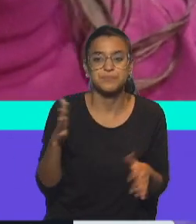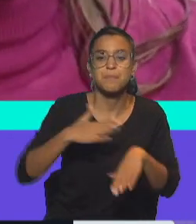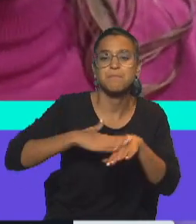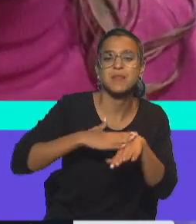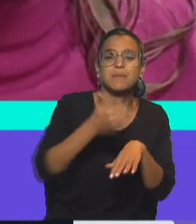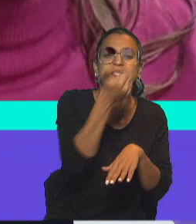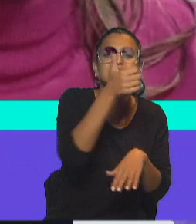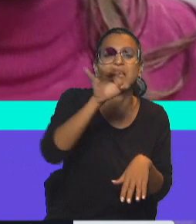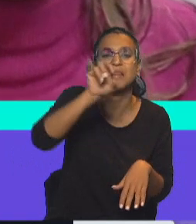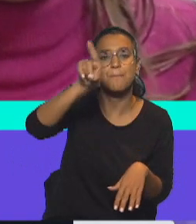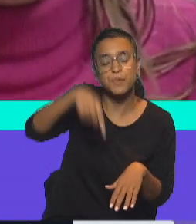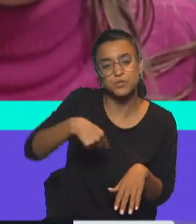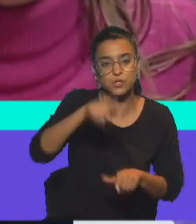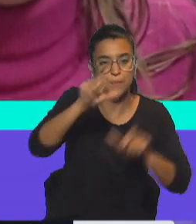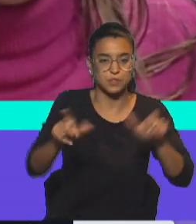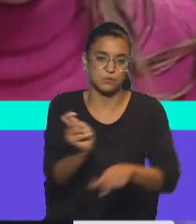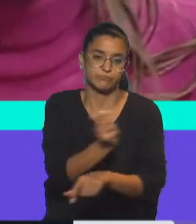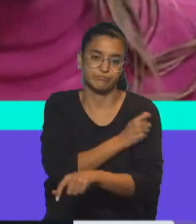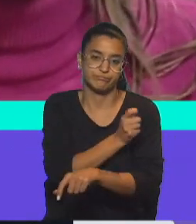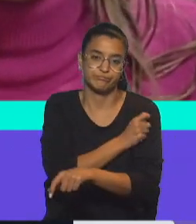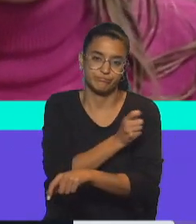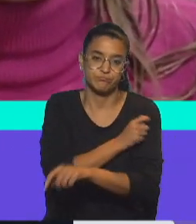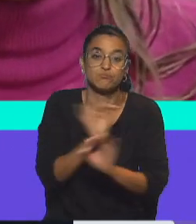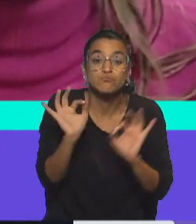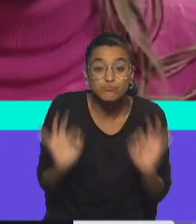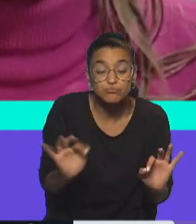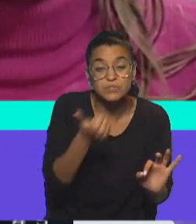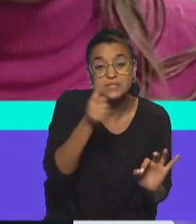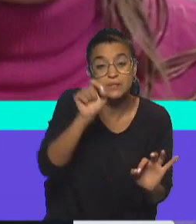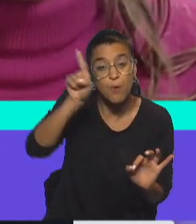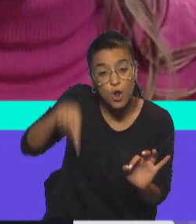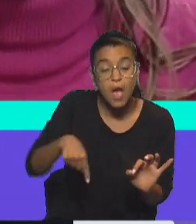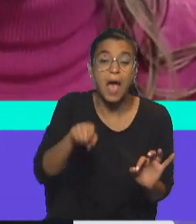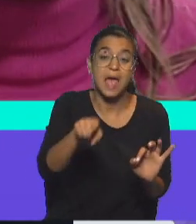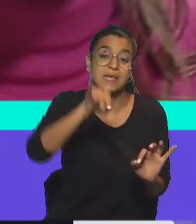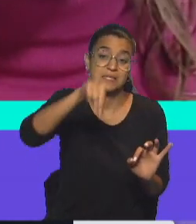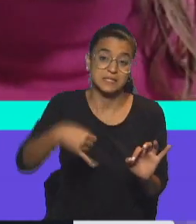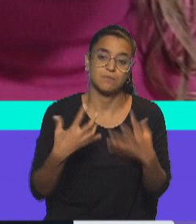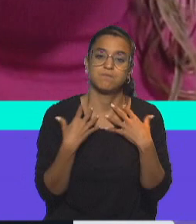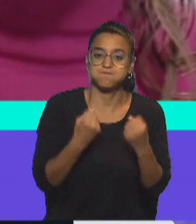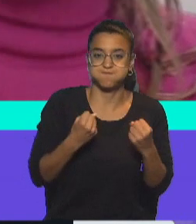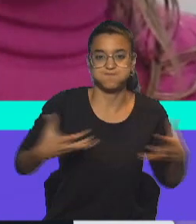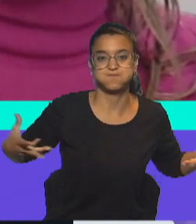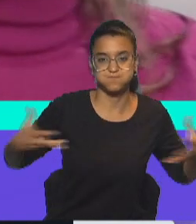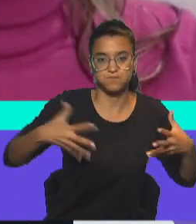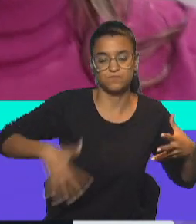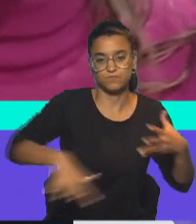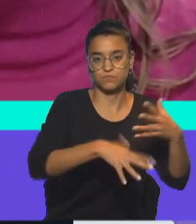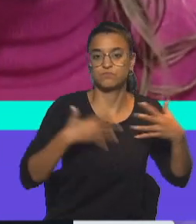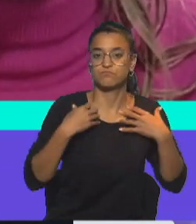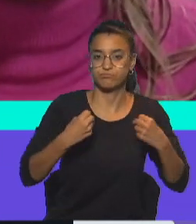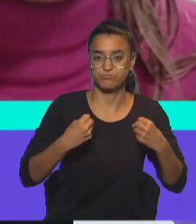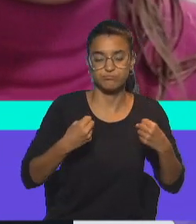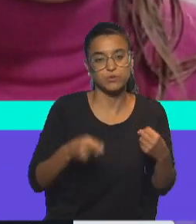el 60% de la población vacunada para tener la llamada inmunidad colectiva o inmunidad de rebaño,